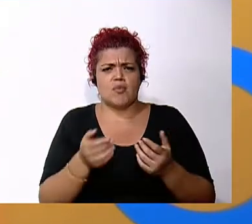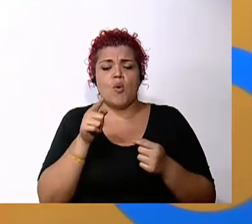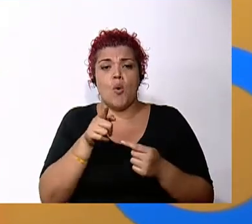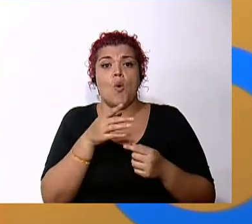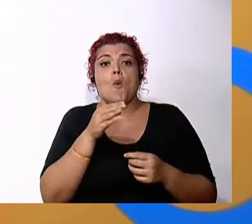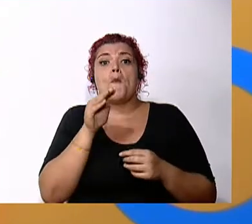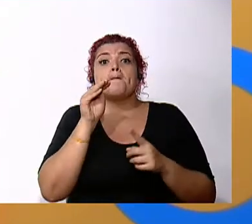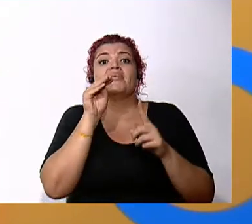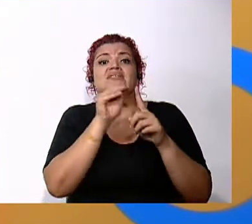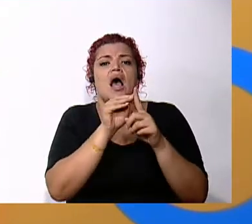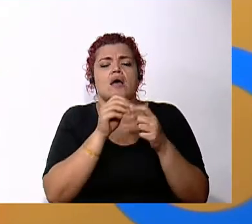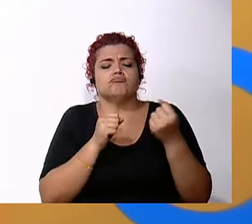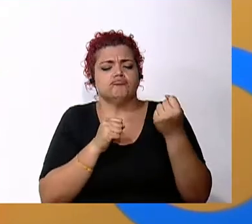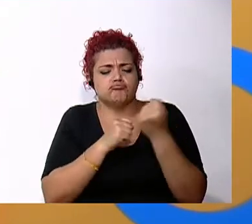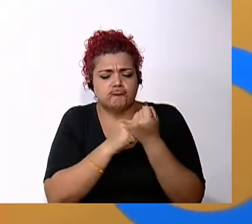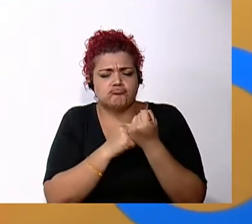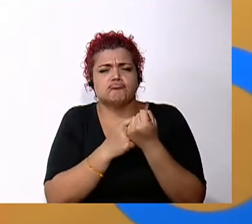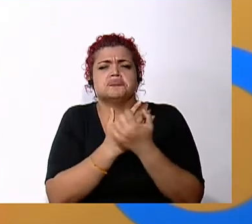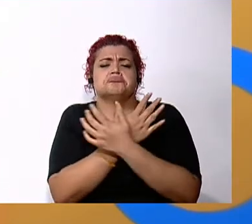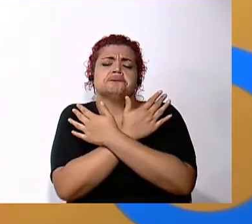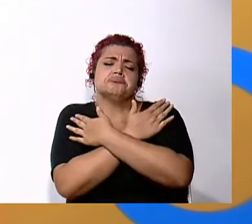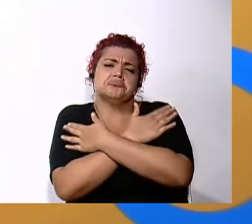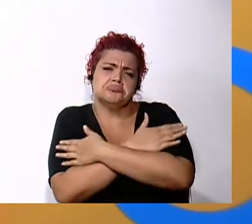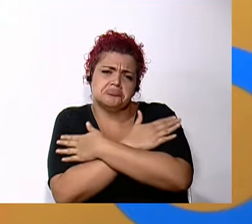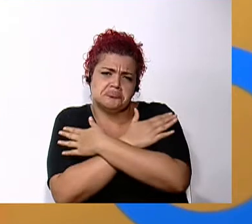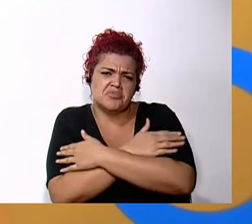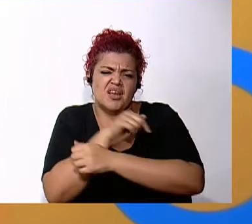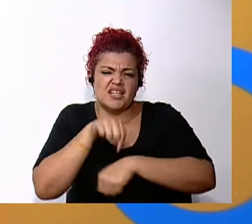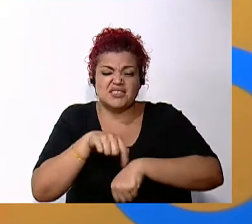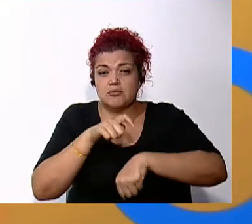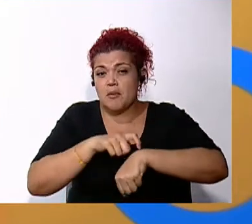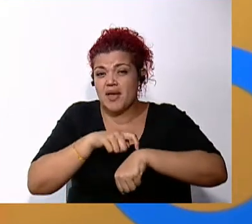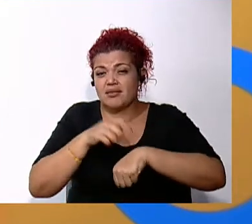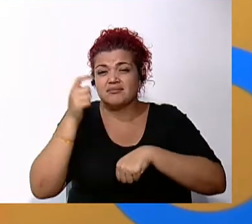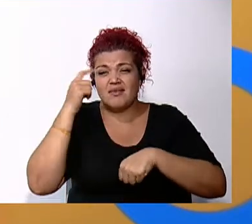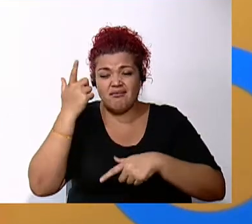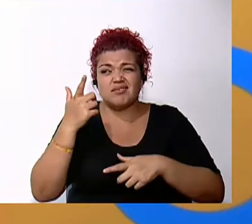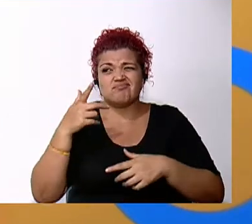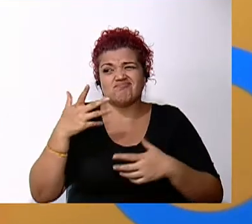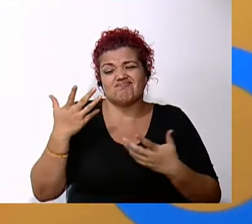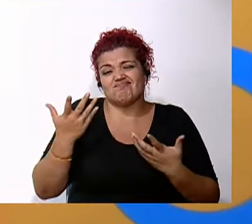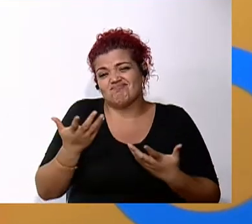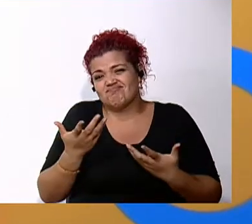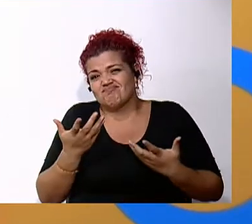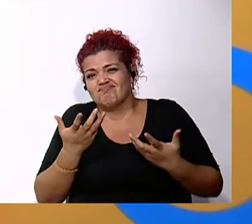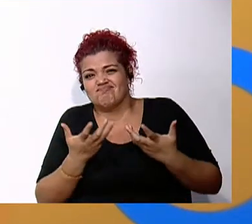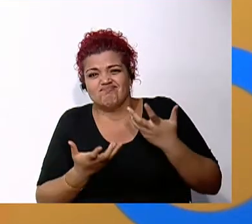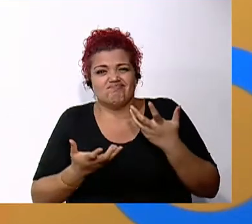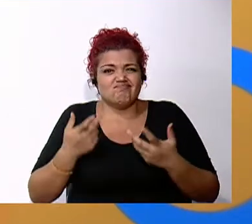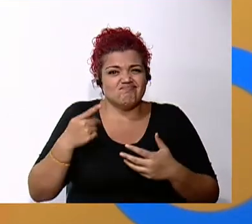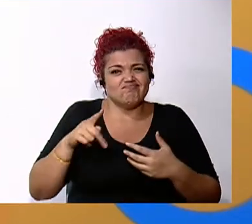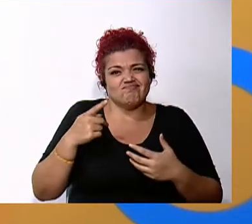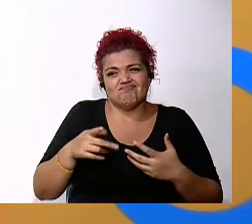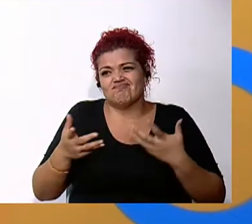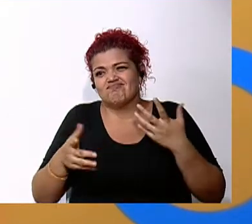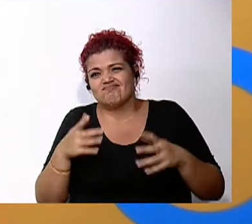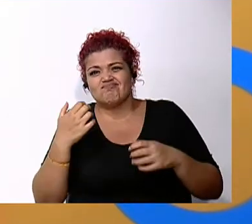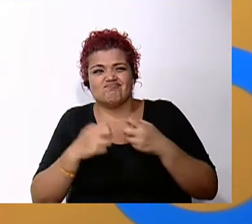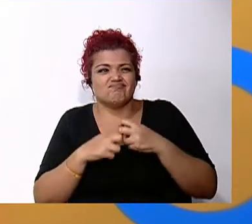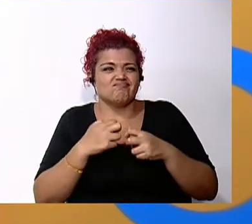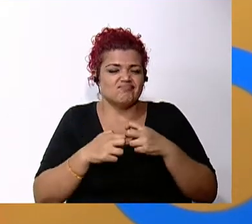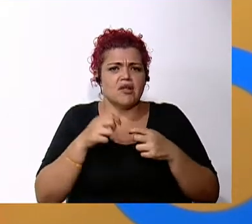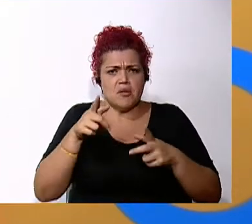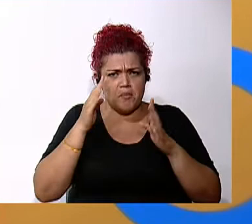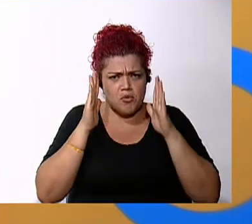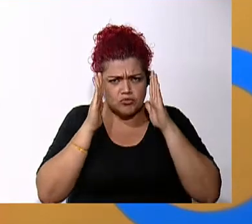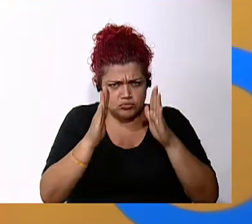mensaje de apoyo, de cariño en este momento de tanta crisis que vive el país. ¿Qué tal si lo vemos? Pongan bastante